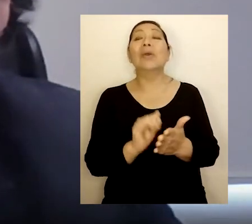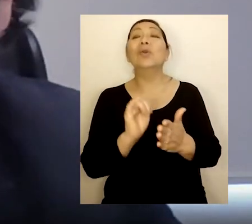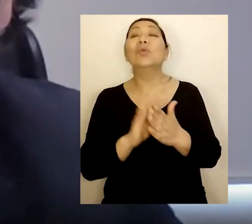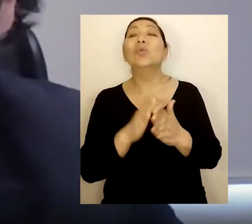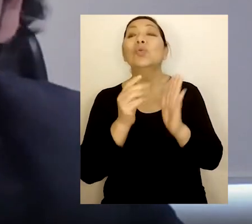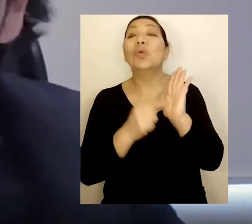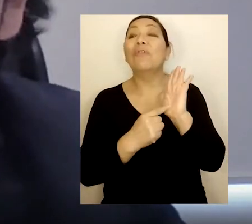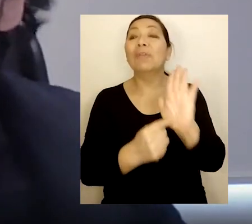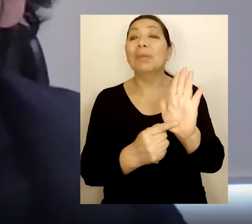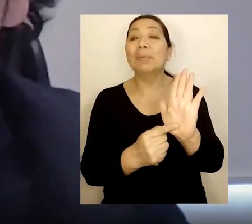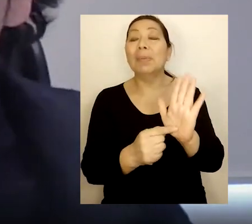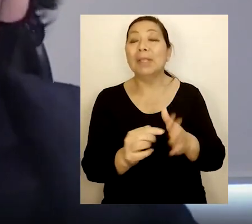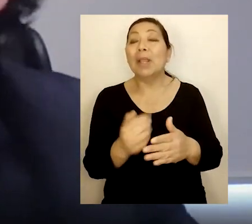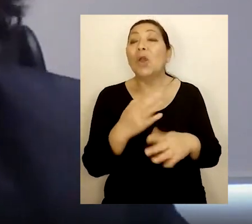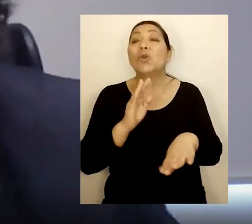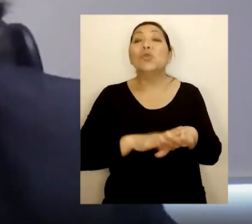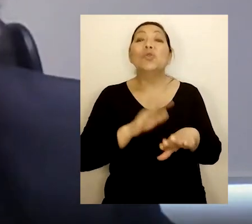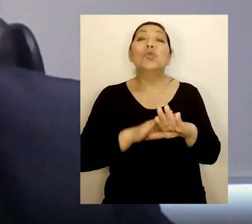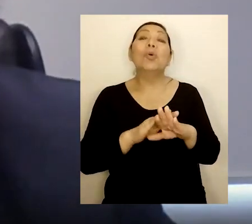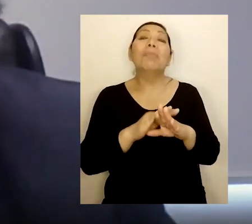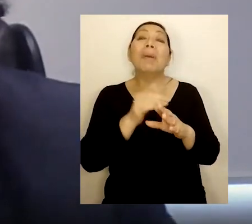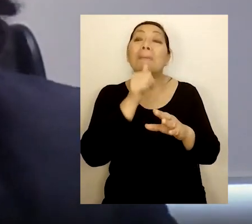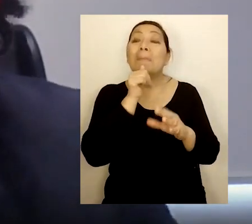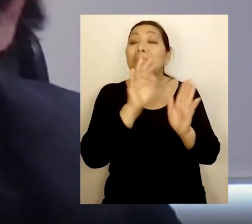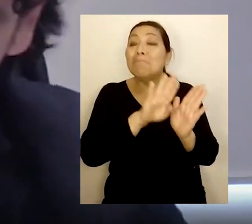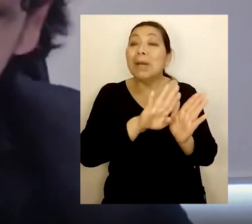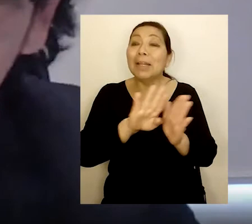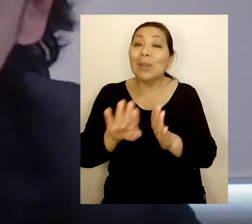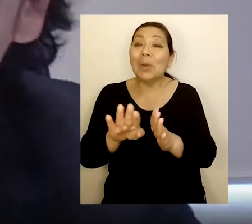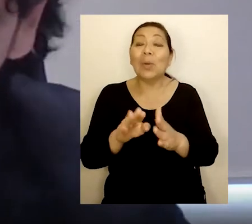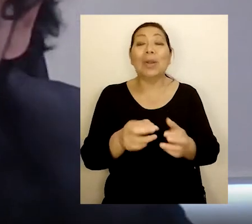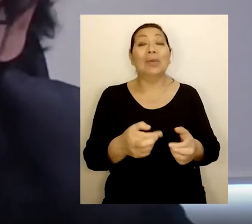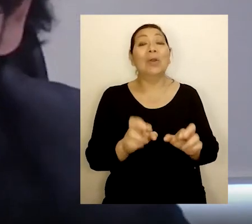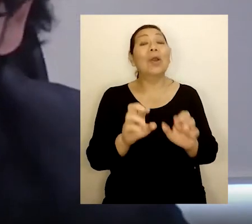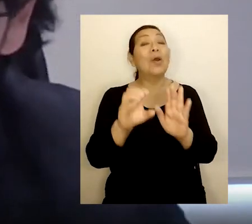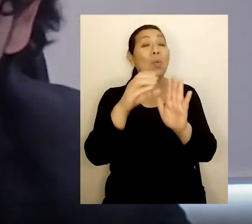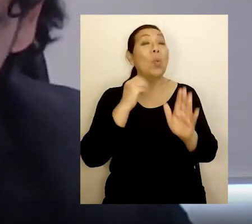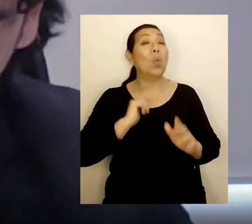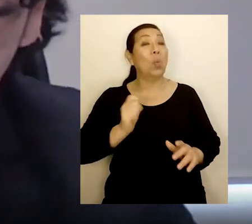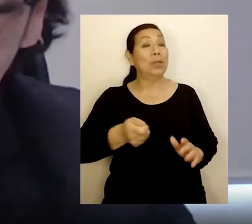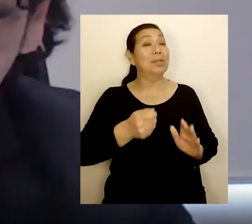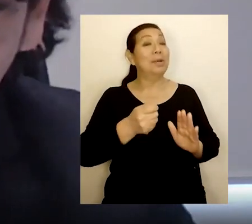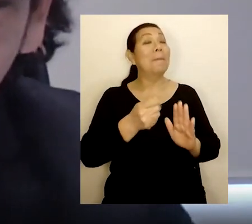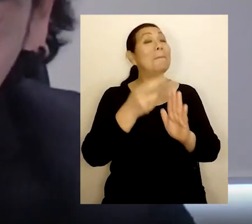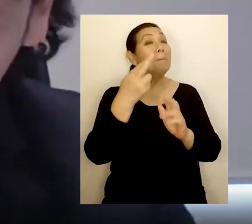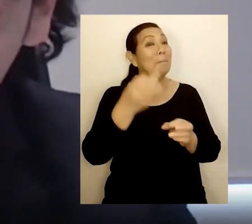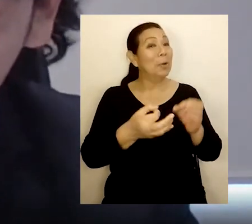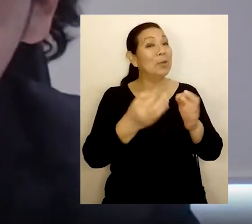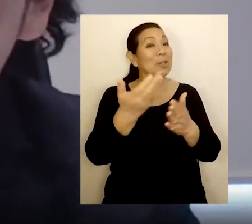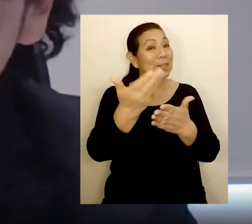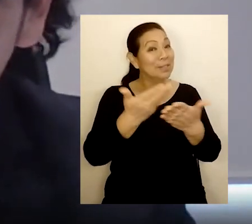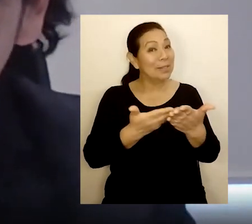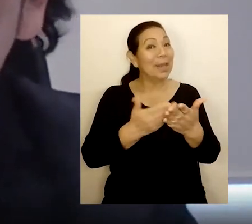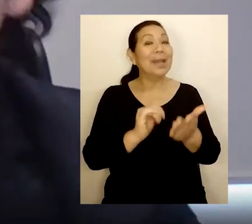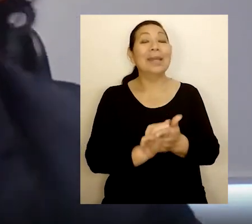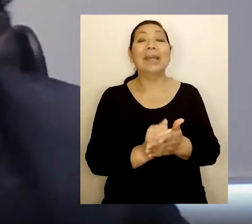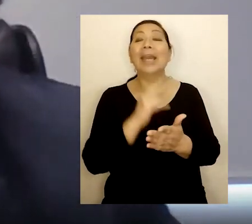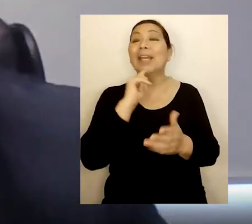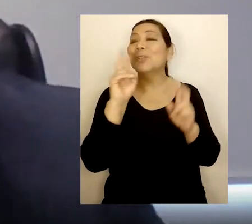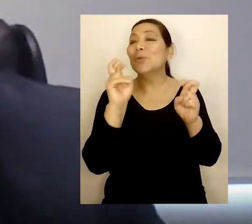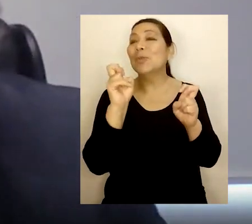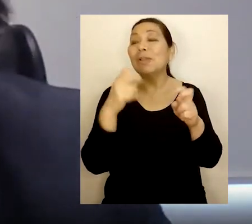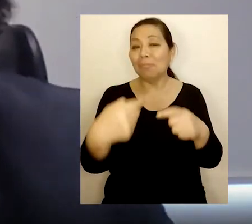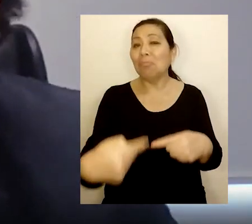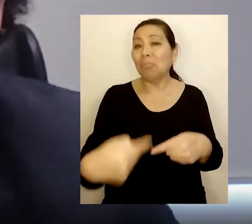su ofrecimiento es pertinente. Sobre el particular, dice el juez constitucional, esta judicatura considera que es un